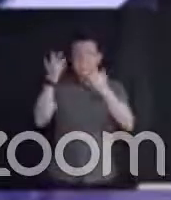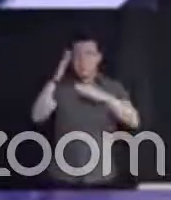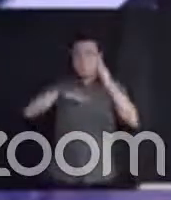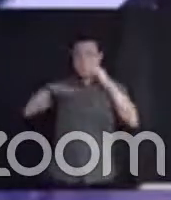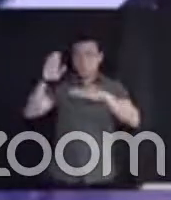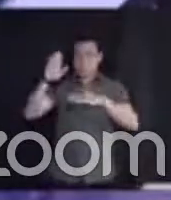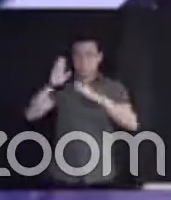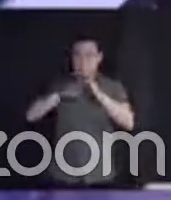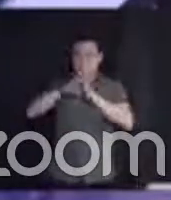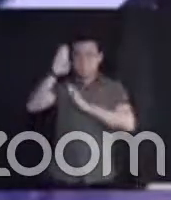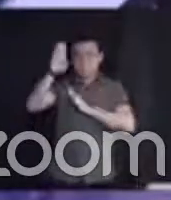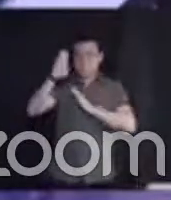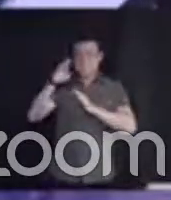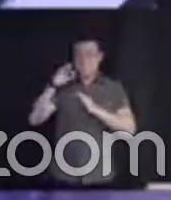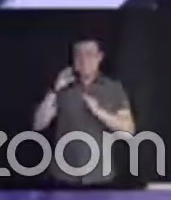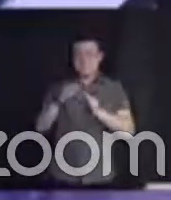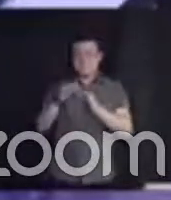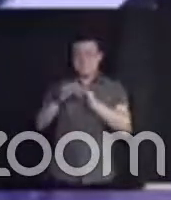¿quieren tener éxito?